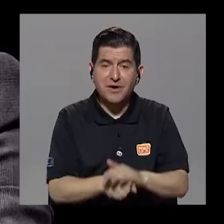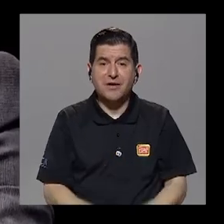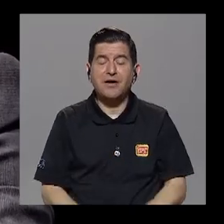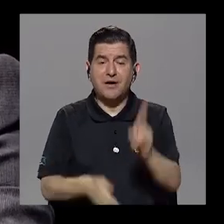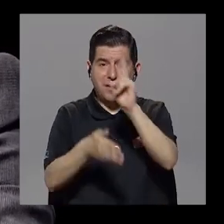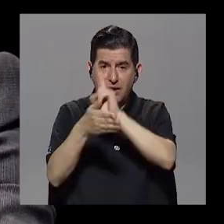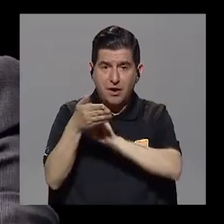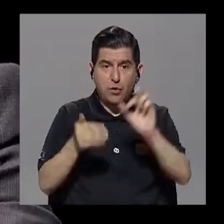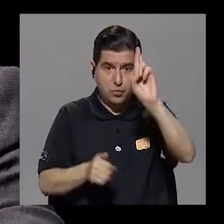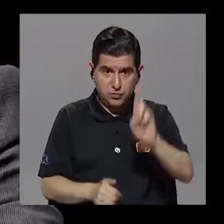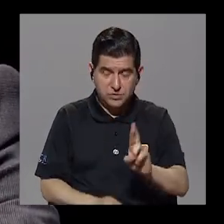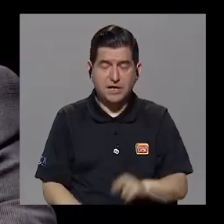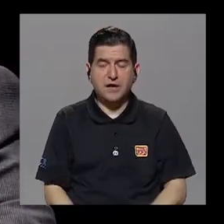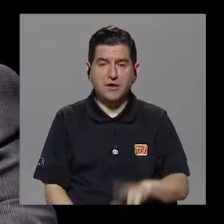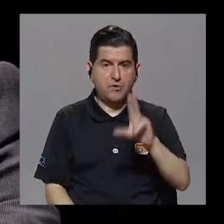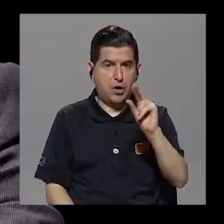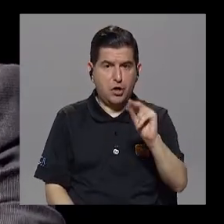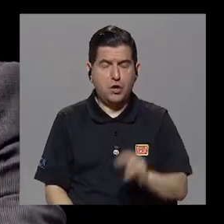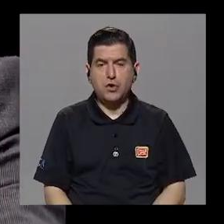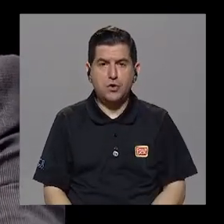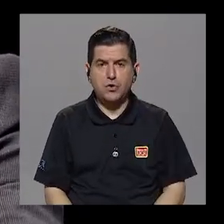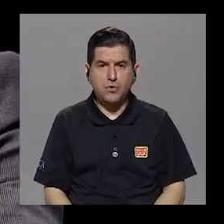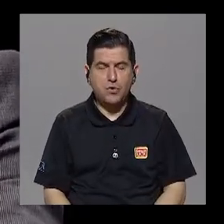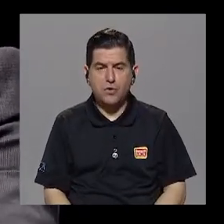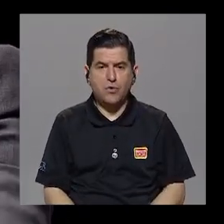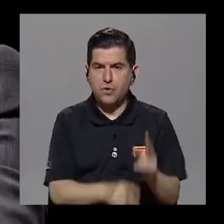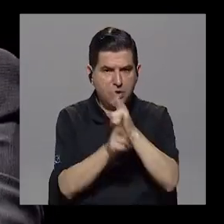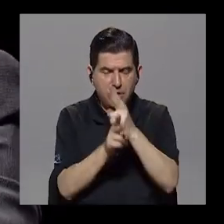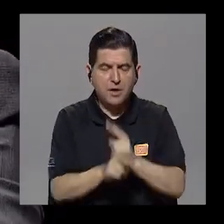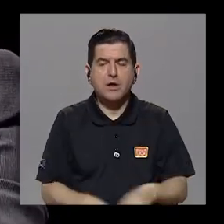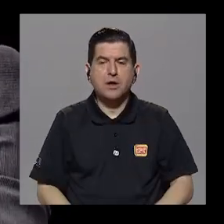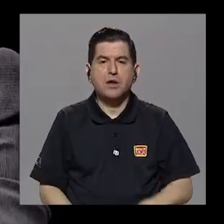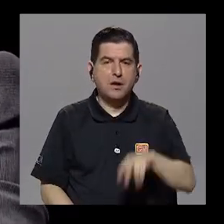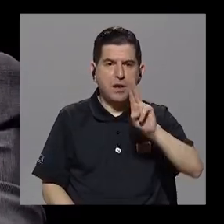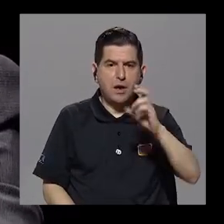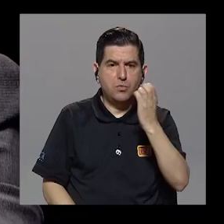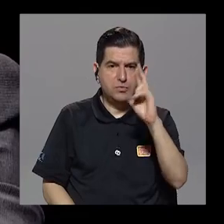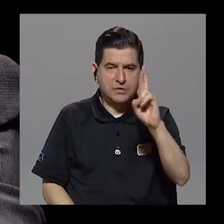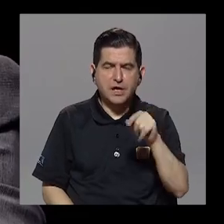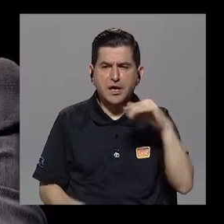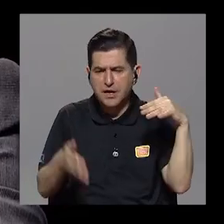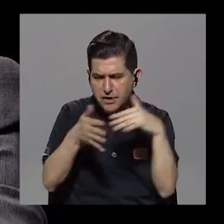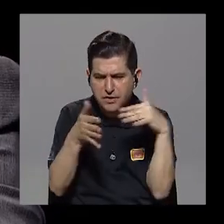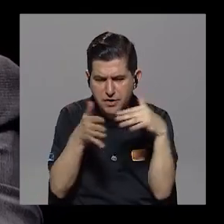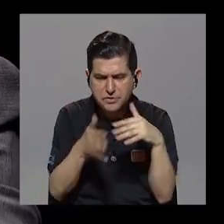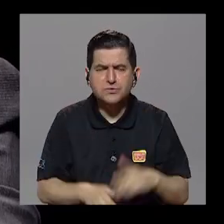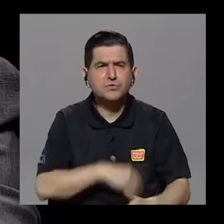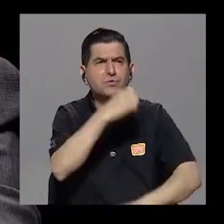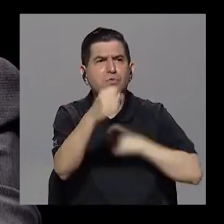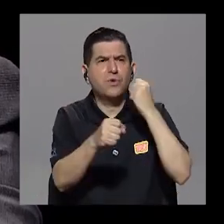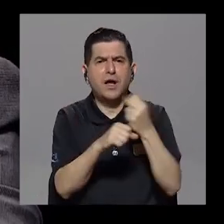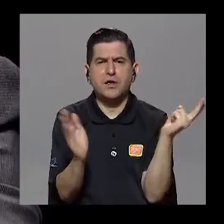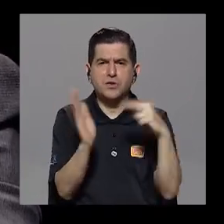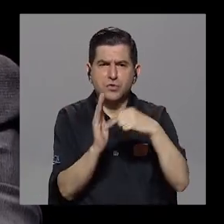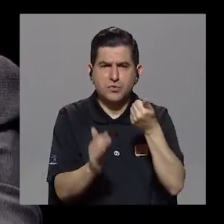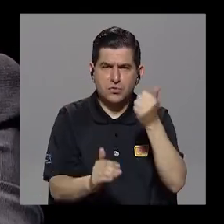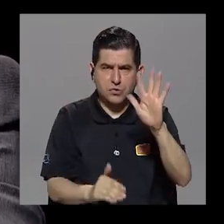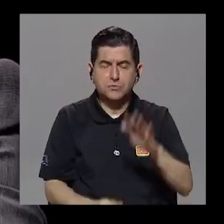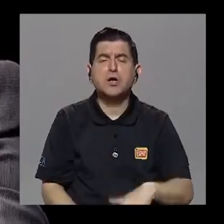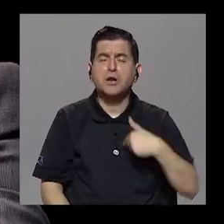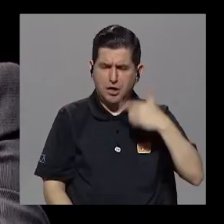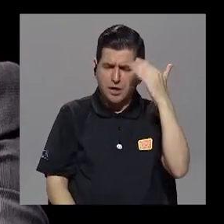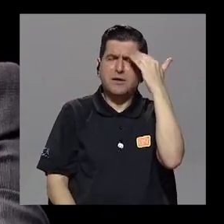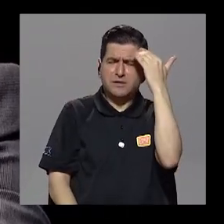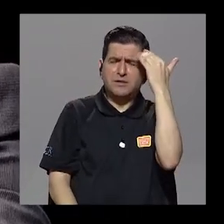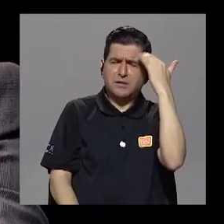la Universidad de Costa Rica, y esto no fue la Supenco, la Universidad de Costa Rica hizo un estudio con, uh-huh, corte al año 2015. Así es, lo